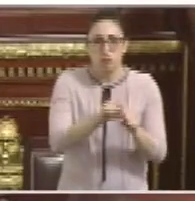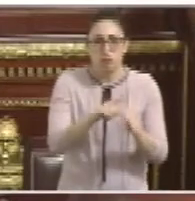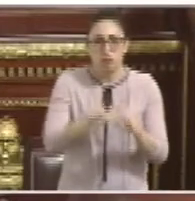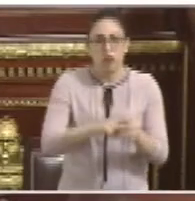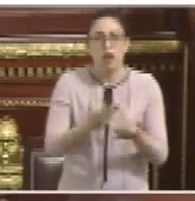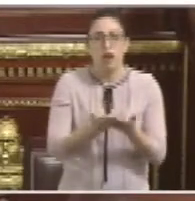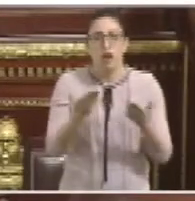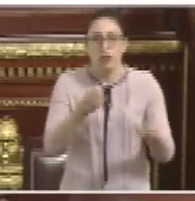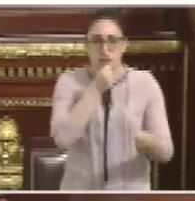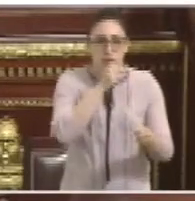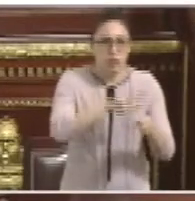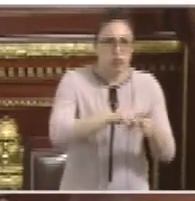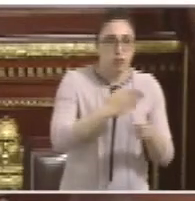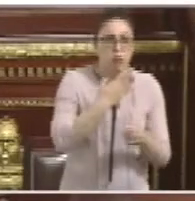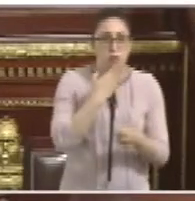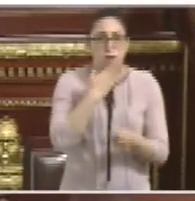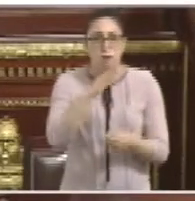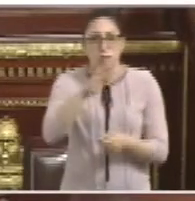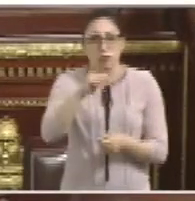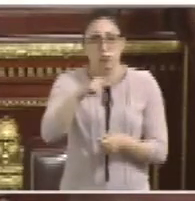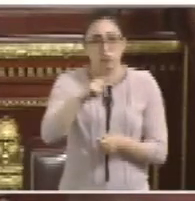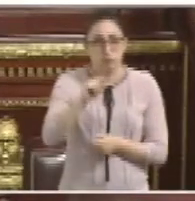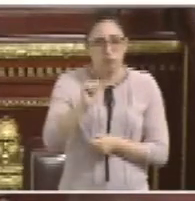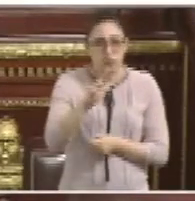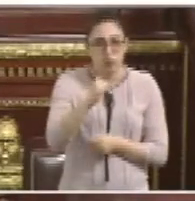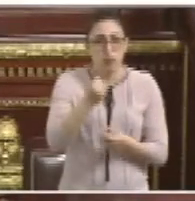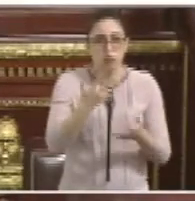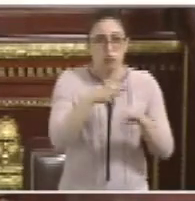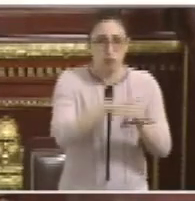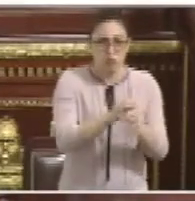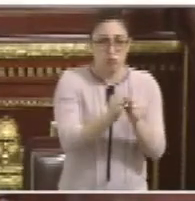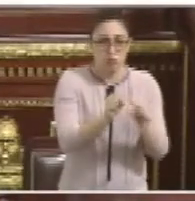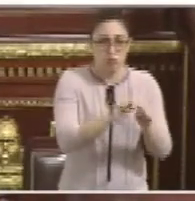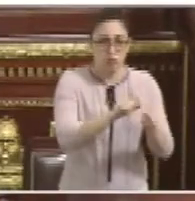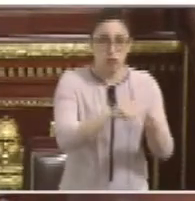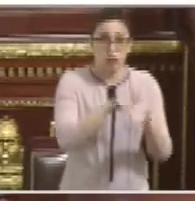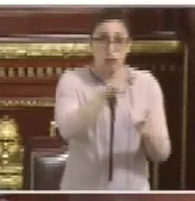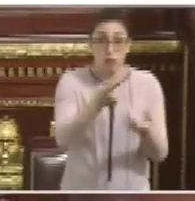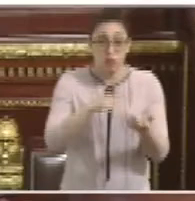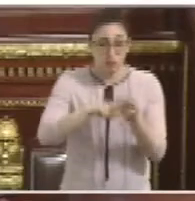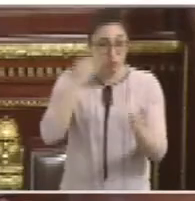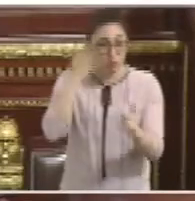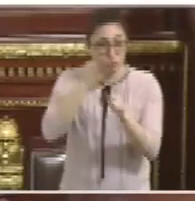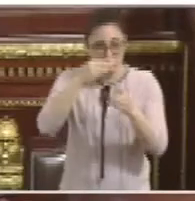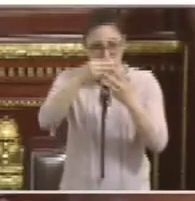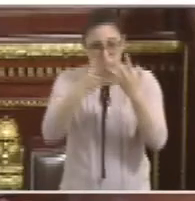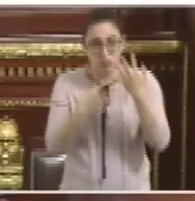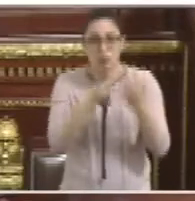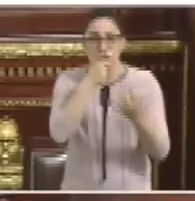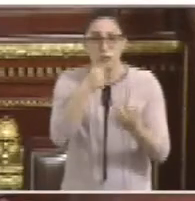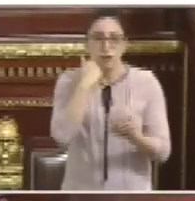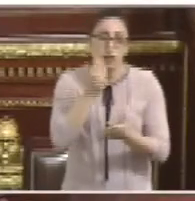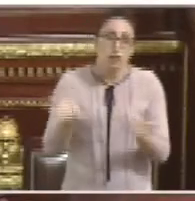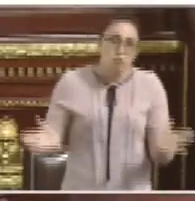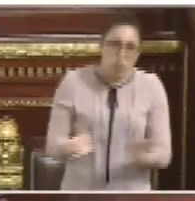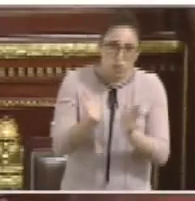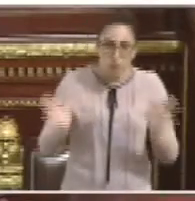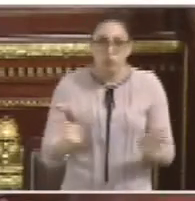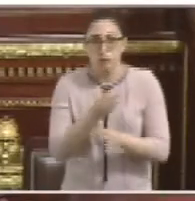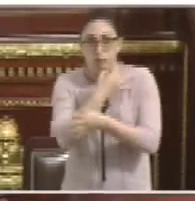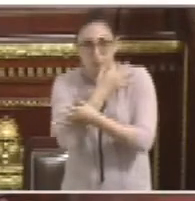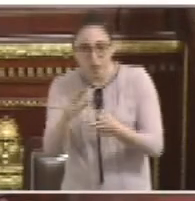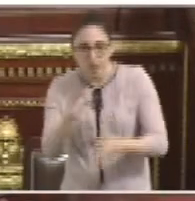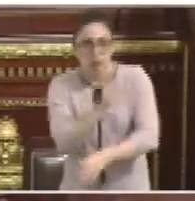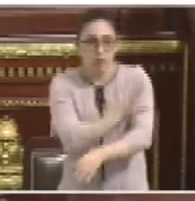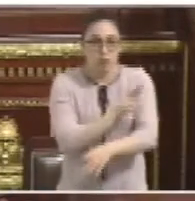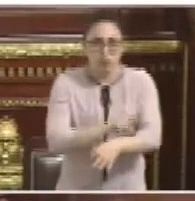de Inclusión y Bienestar Social de esta ciudad. Entre sus objetivos se encuentra promover, coordinar, supervisar y evaluar